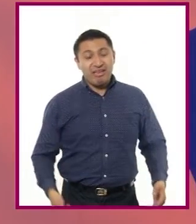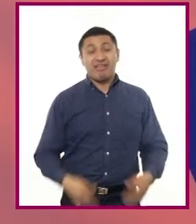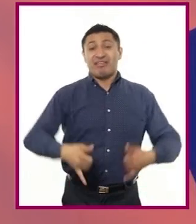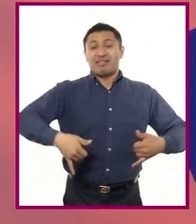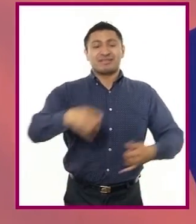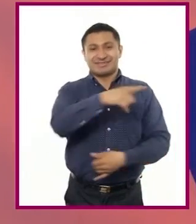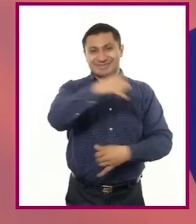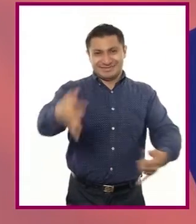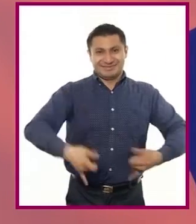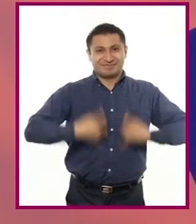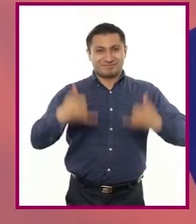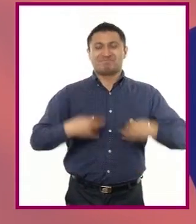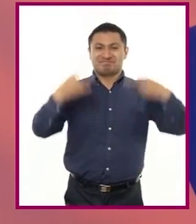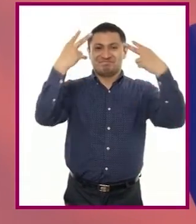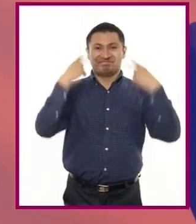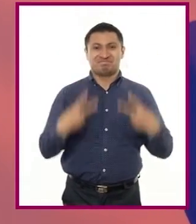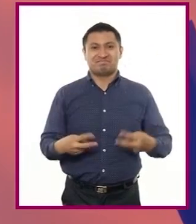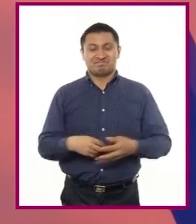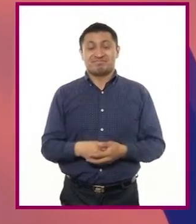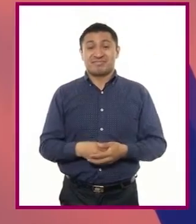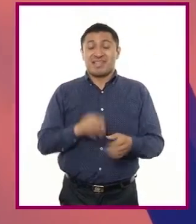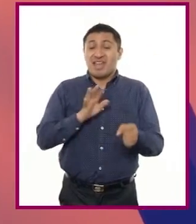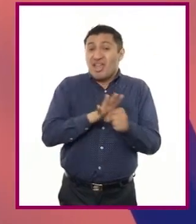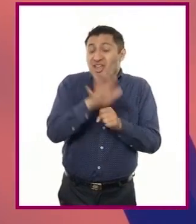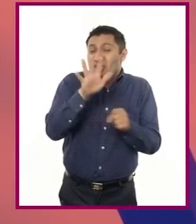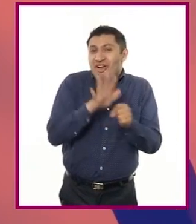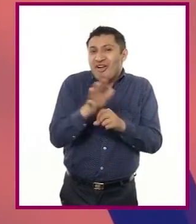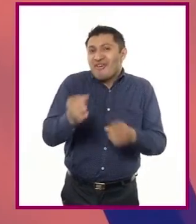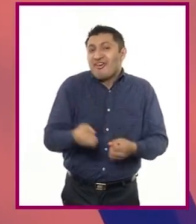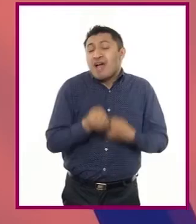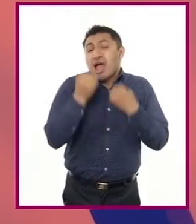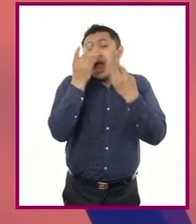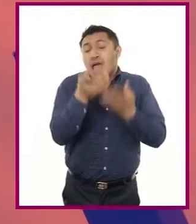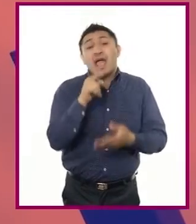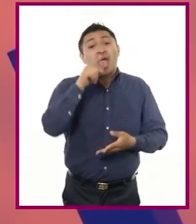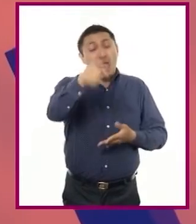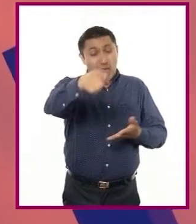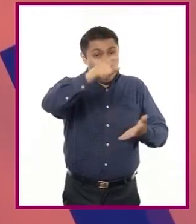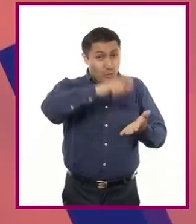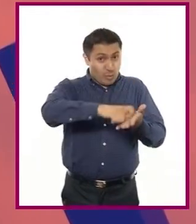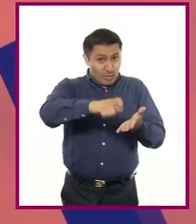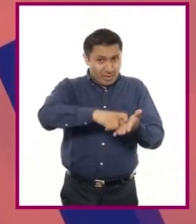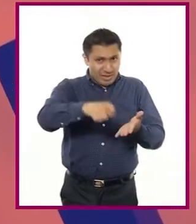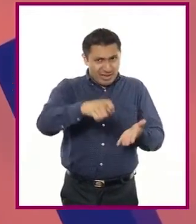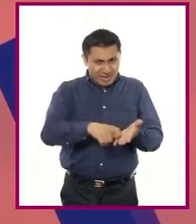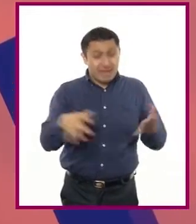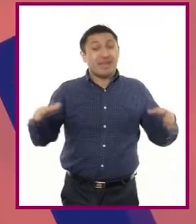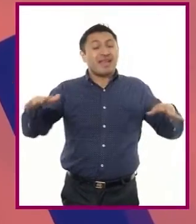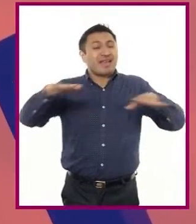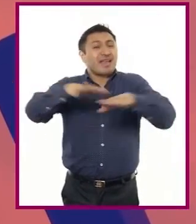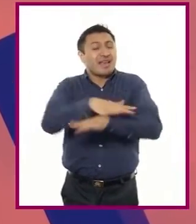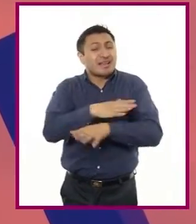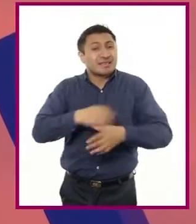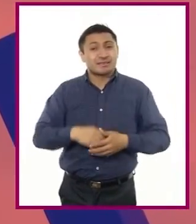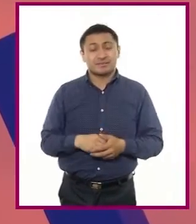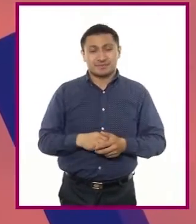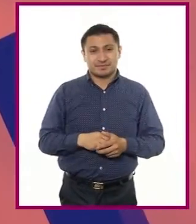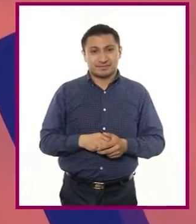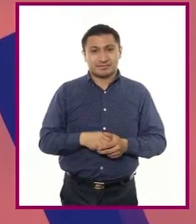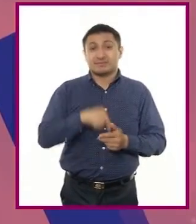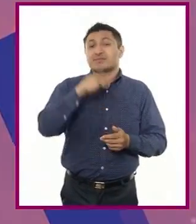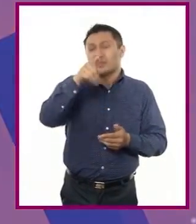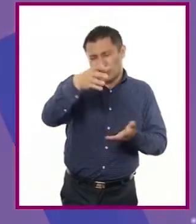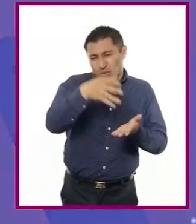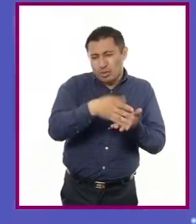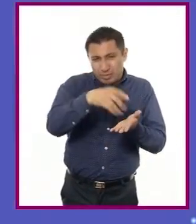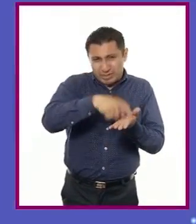Jóvenes que nos ven en casa, ¿qué expresión anotarían en sustitución de las identificadas? Escriban